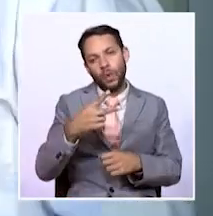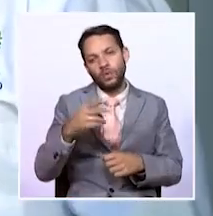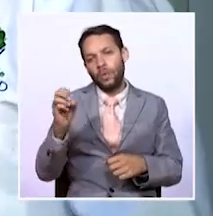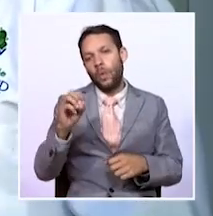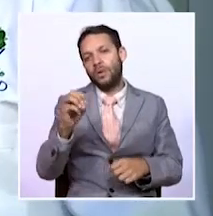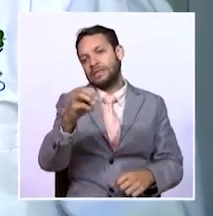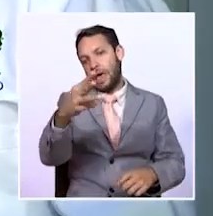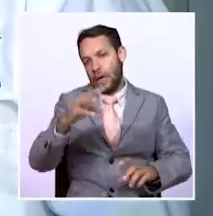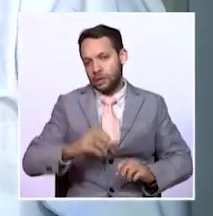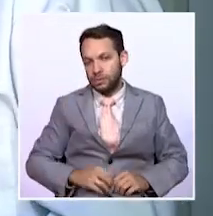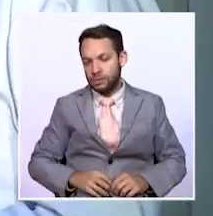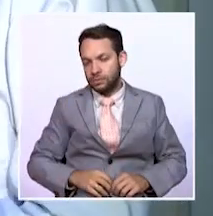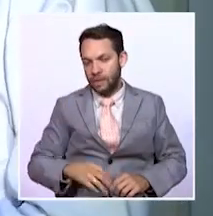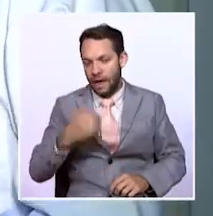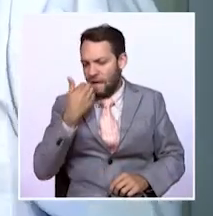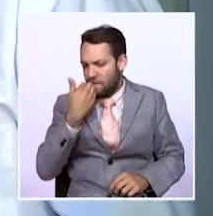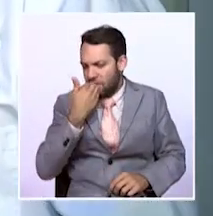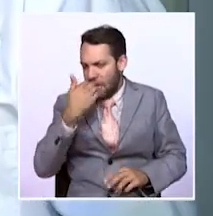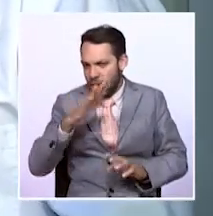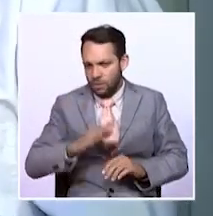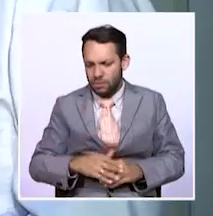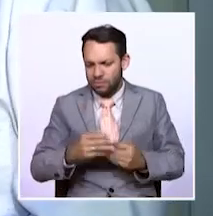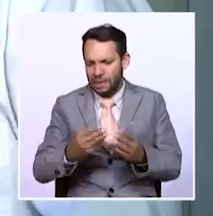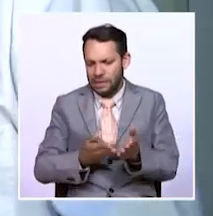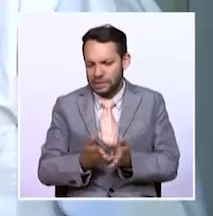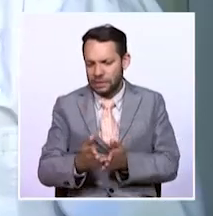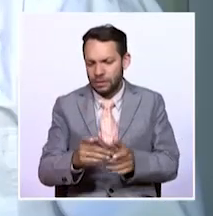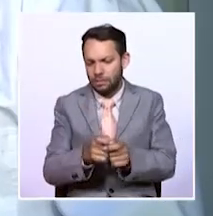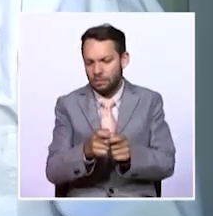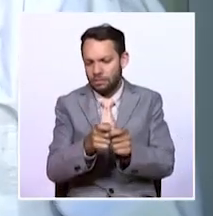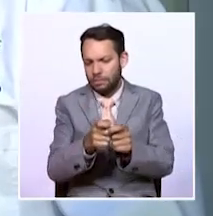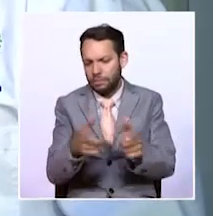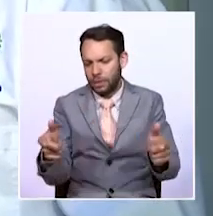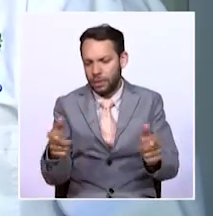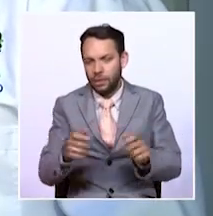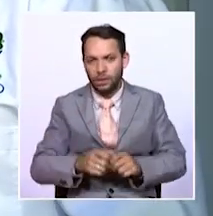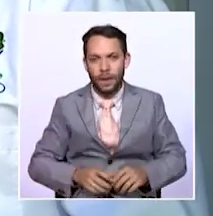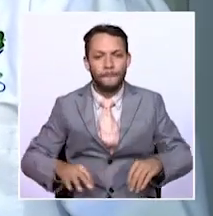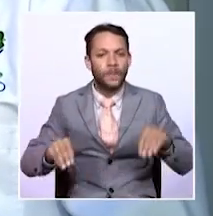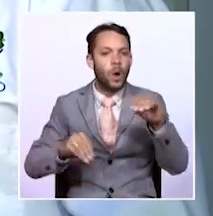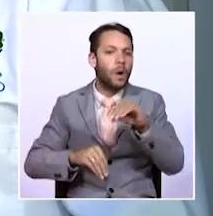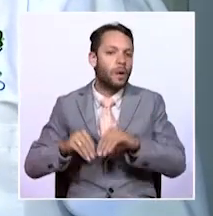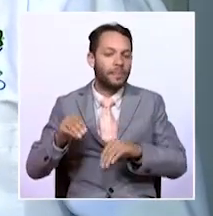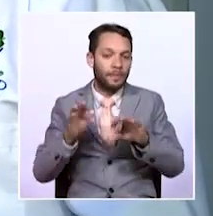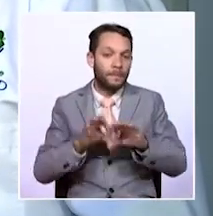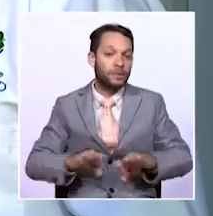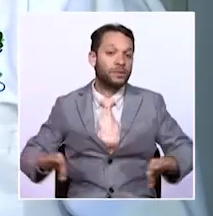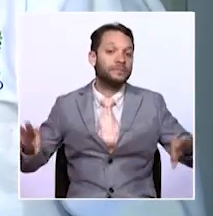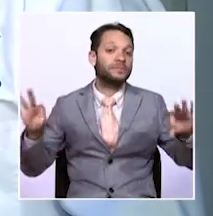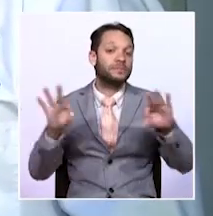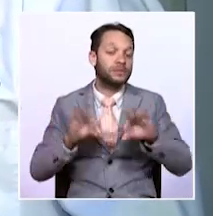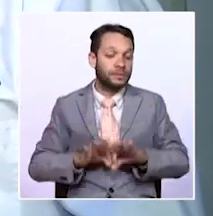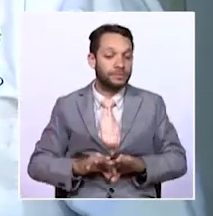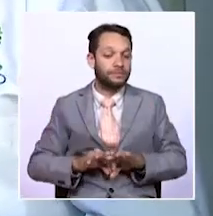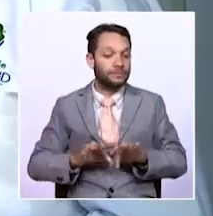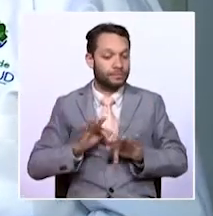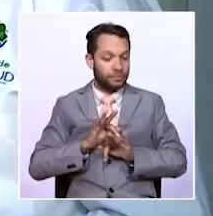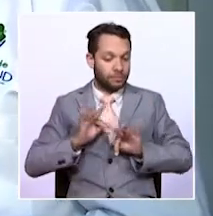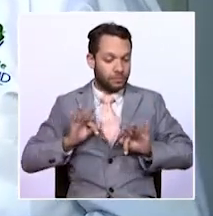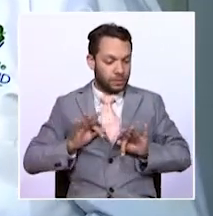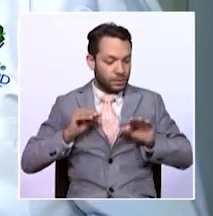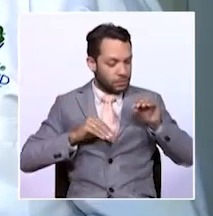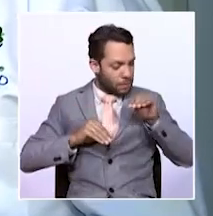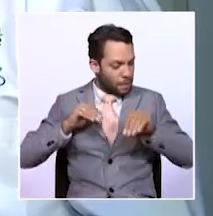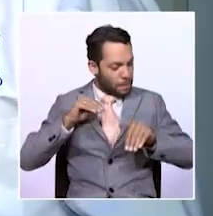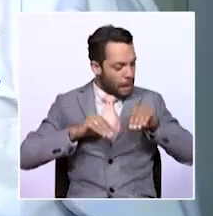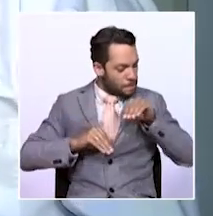tienen una tercera condición que puede estar representando un dolor lumbar. Por eso es que es tan importante apoyarnos en